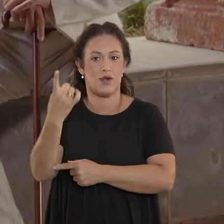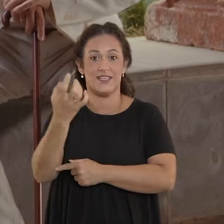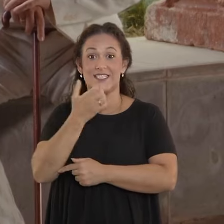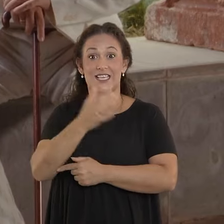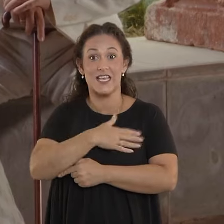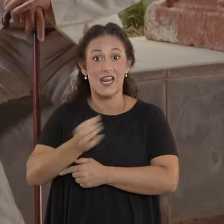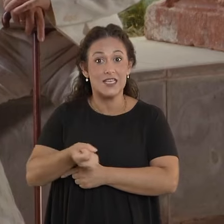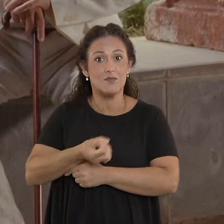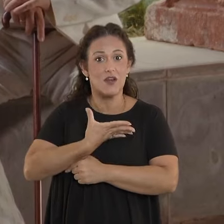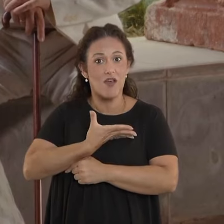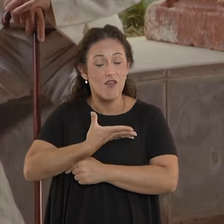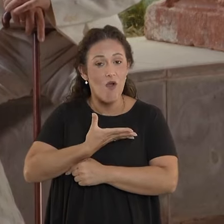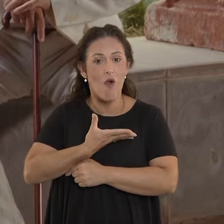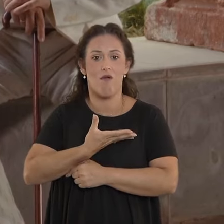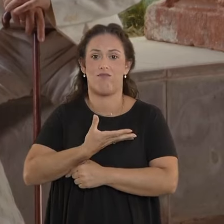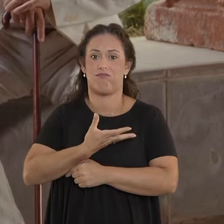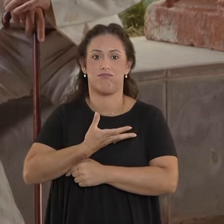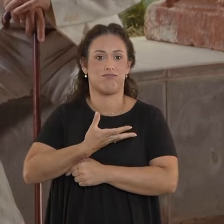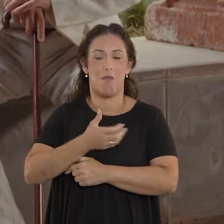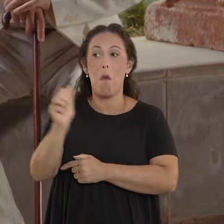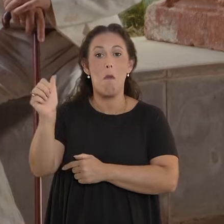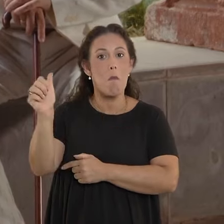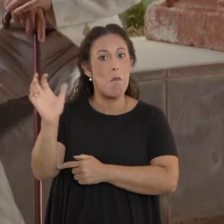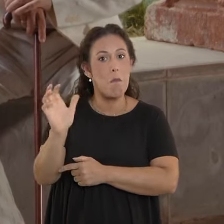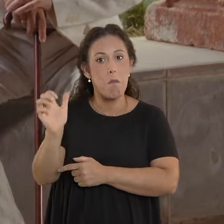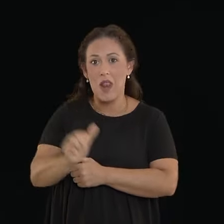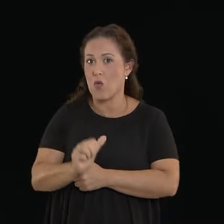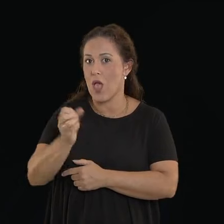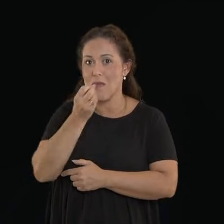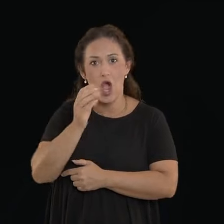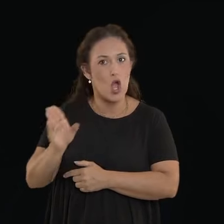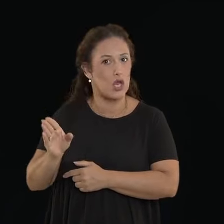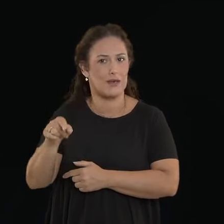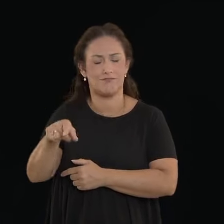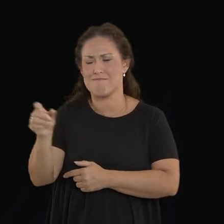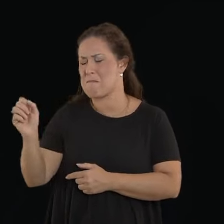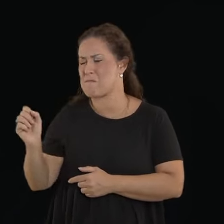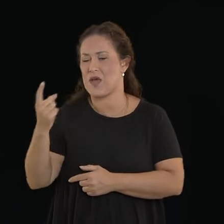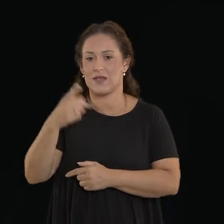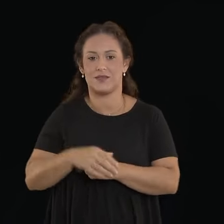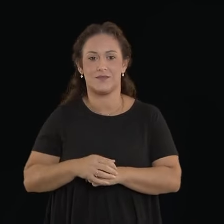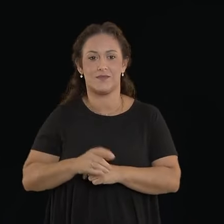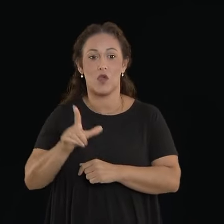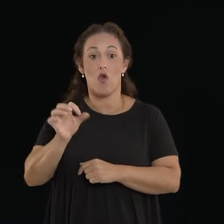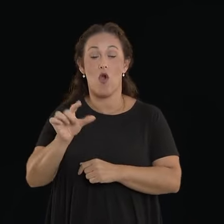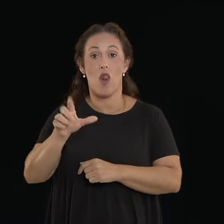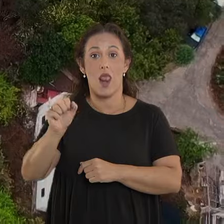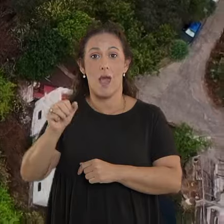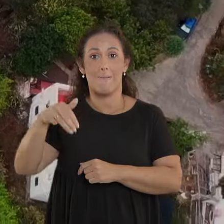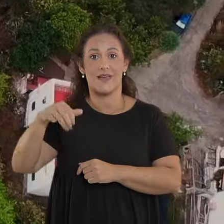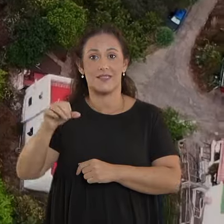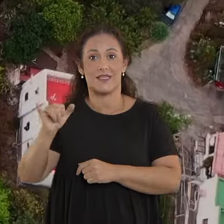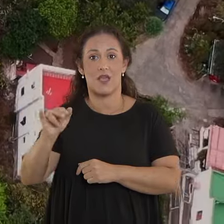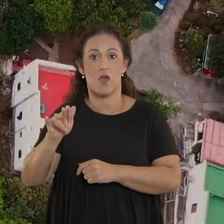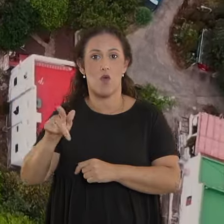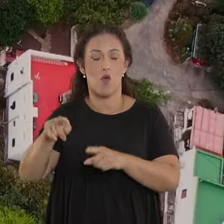buscan inspiración, no van a encontrar ninguna peli mejor. Lola Massieu ha sido y es una luz que ha